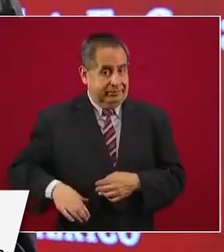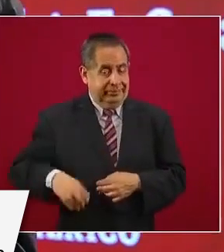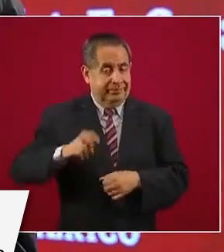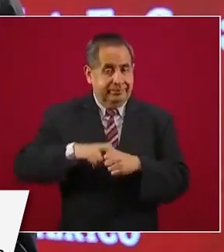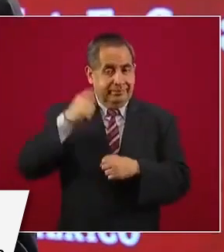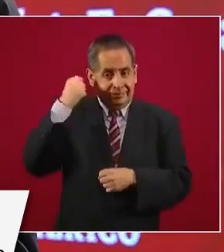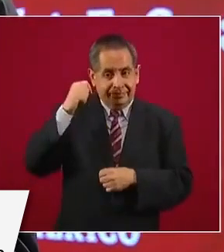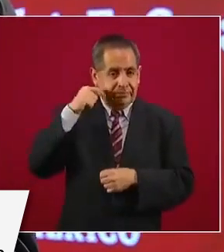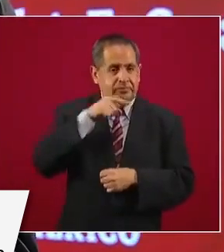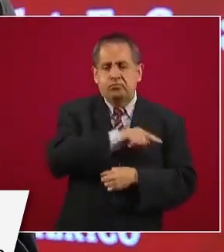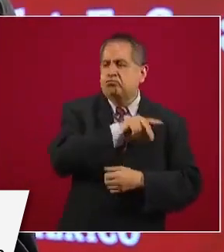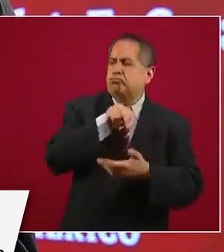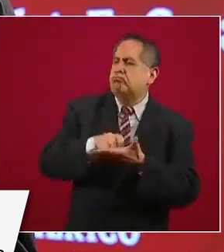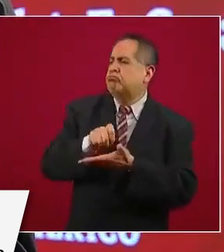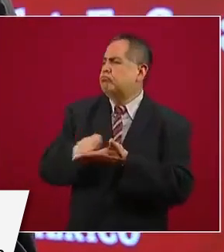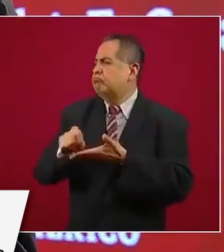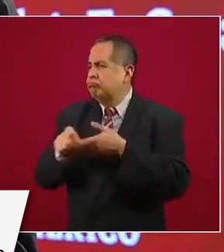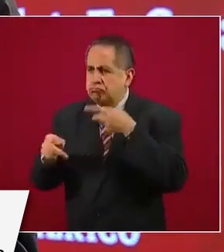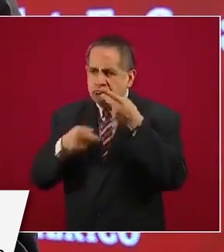a hacer unas crónicas